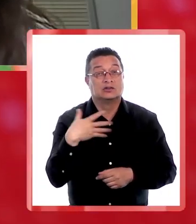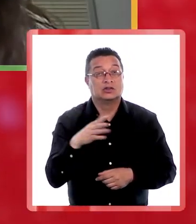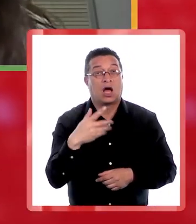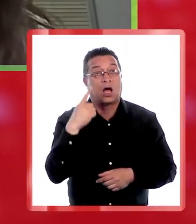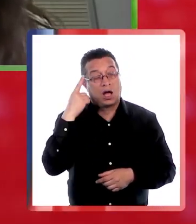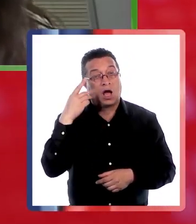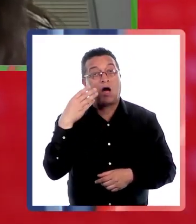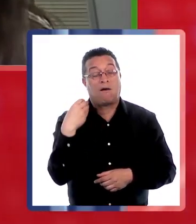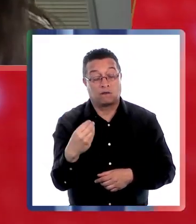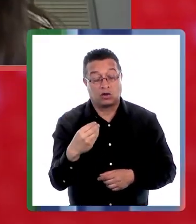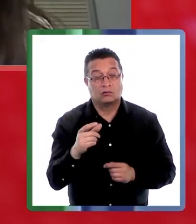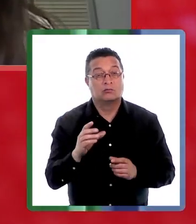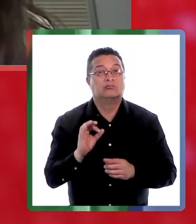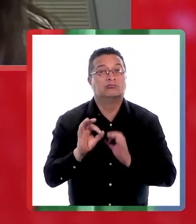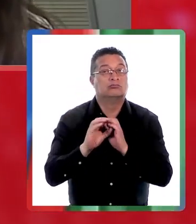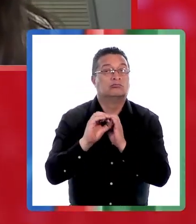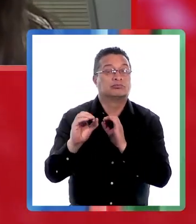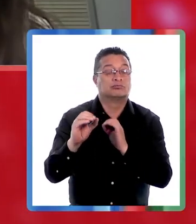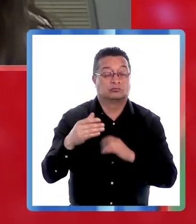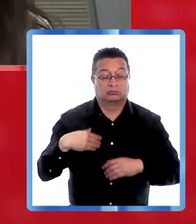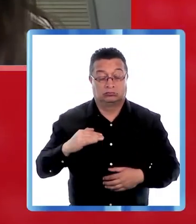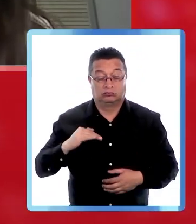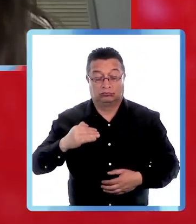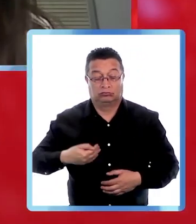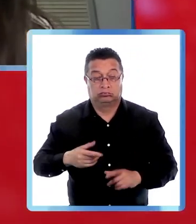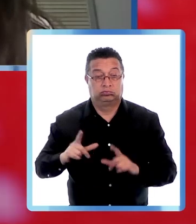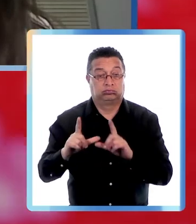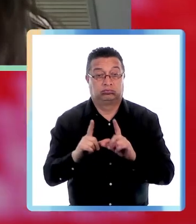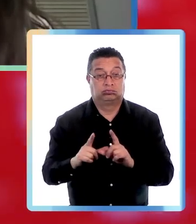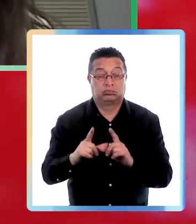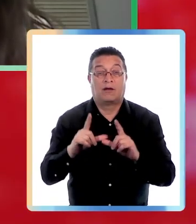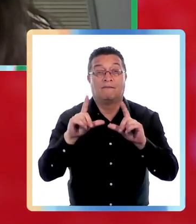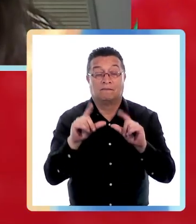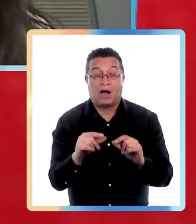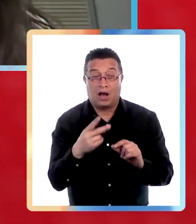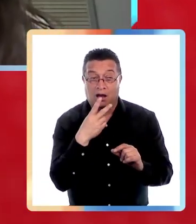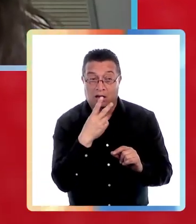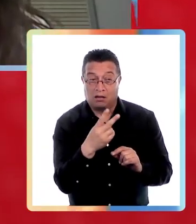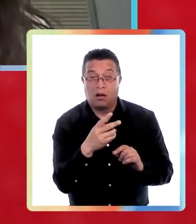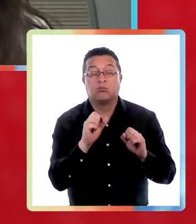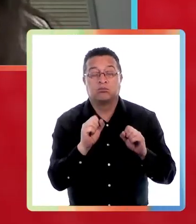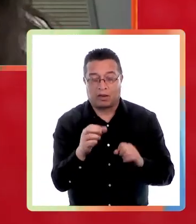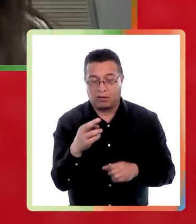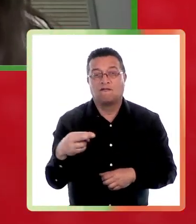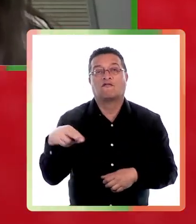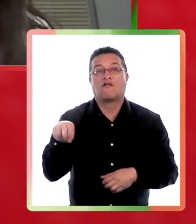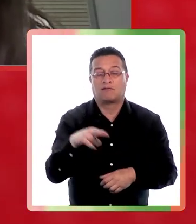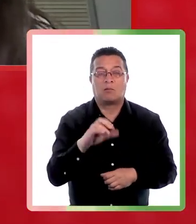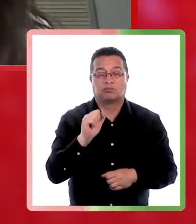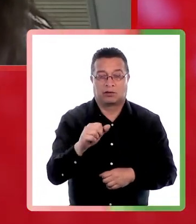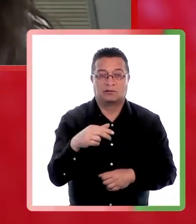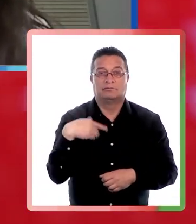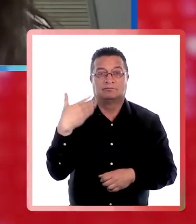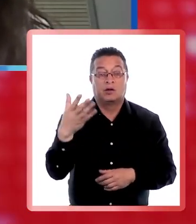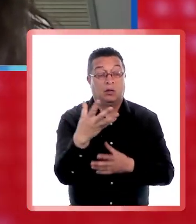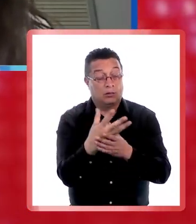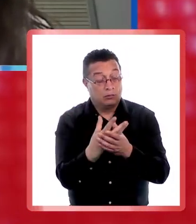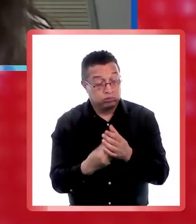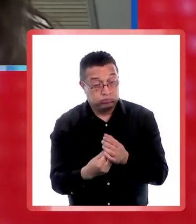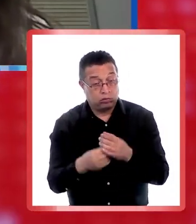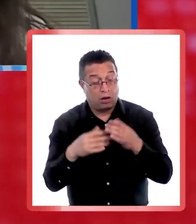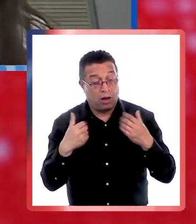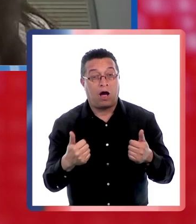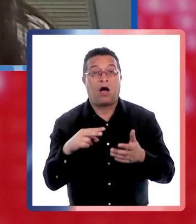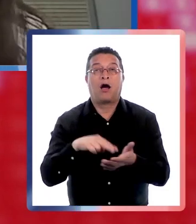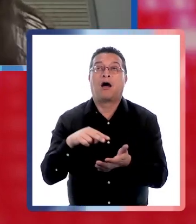uno considera de buen pronóstico o de baja agresividad biológica, eso es algo que puede pasar. La recurrencia, que es